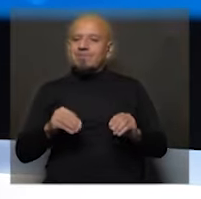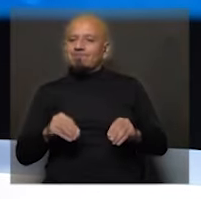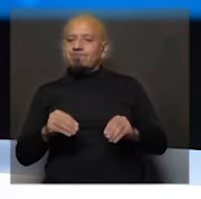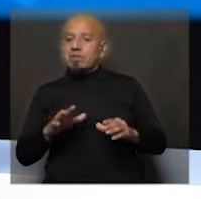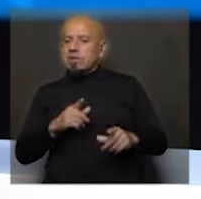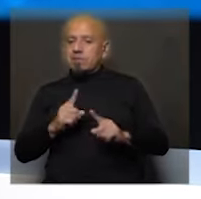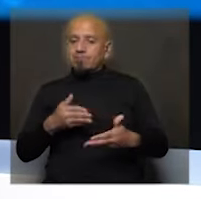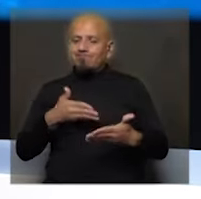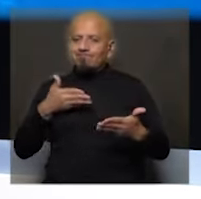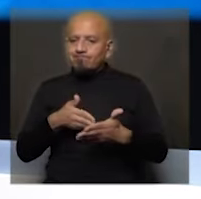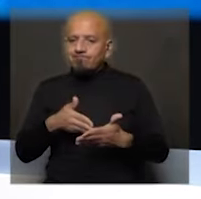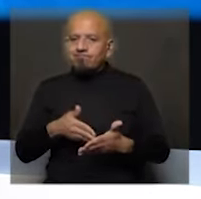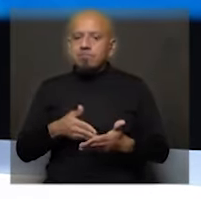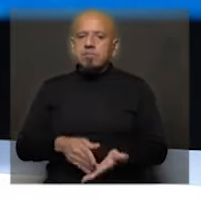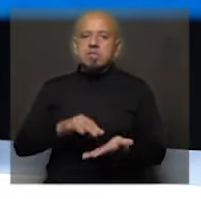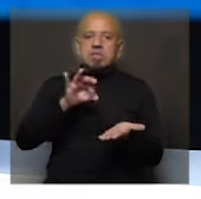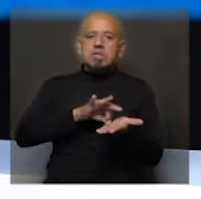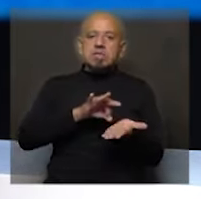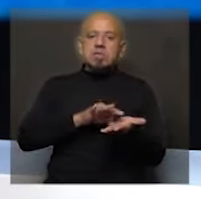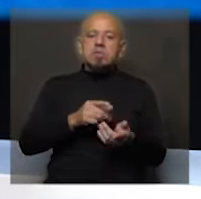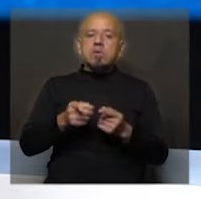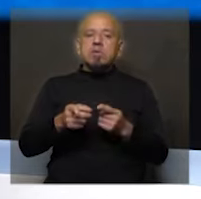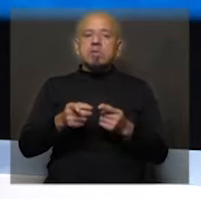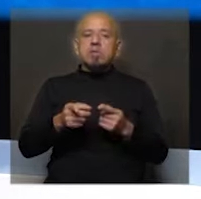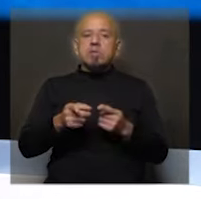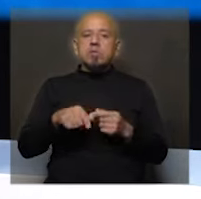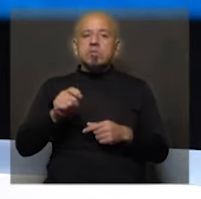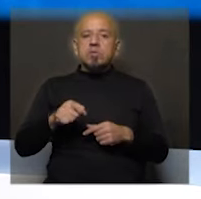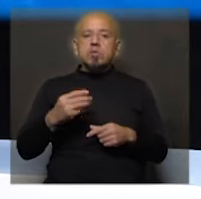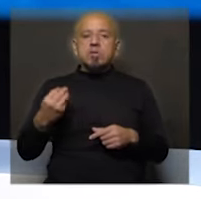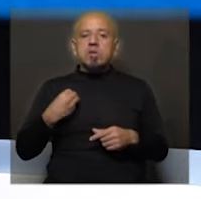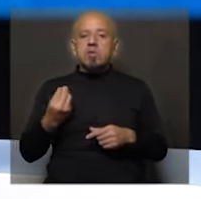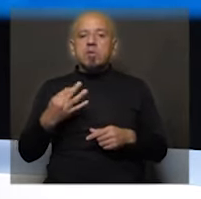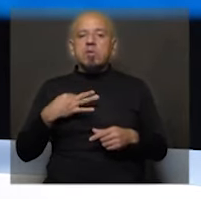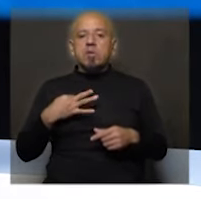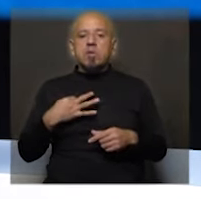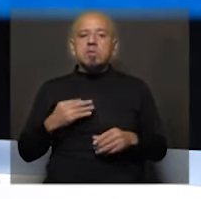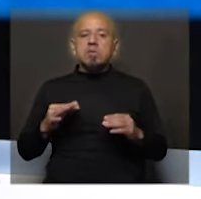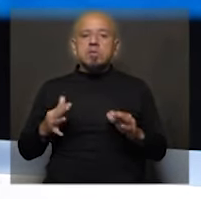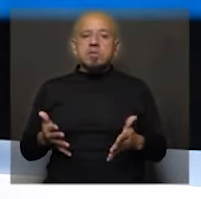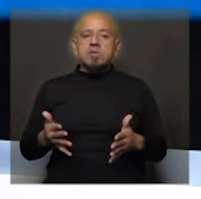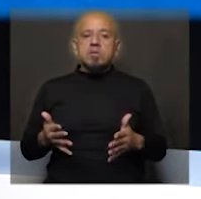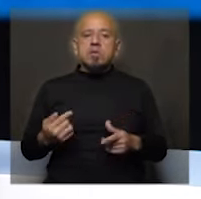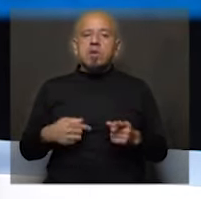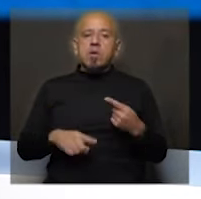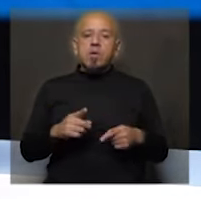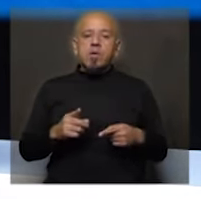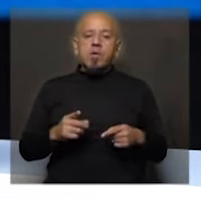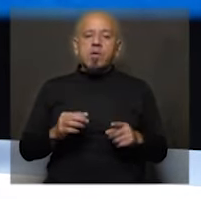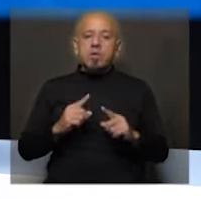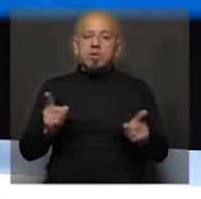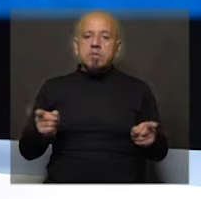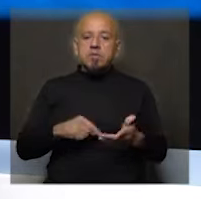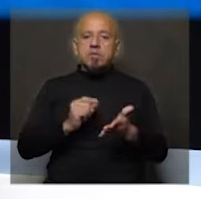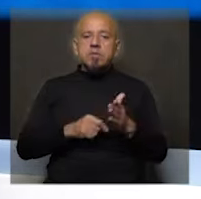barrera de acceso al sistema de justicia y de salvar su vida en muchas oportunidades no quiere decir que se incumpla con las